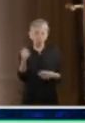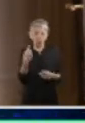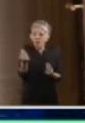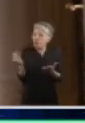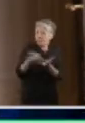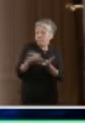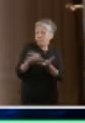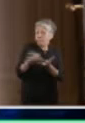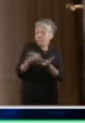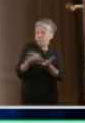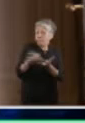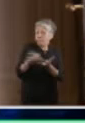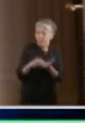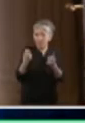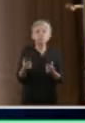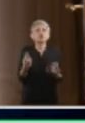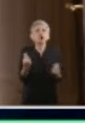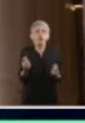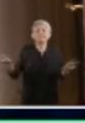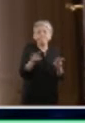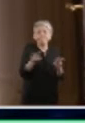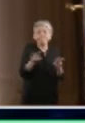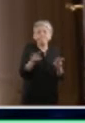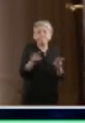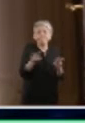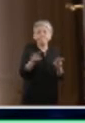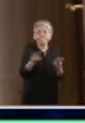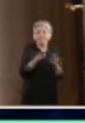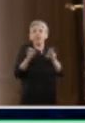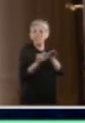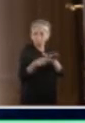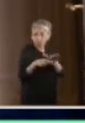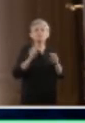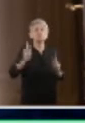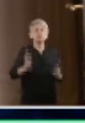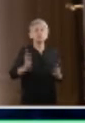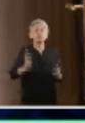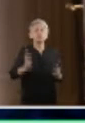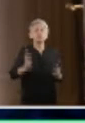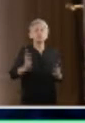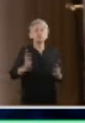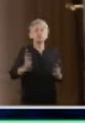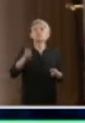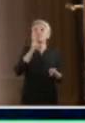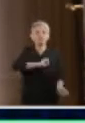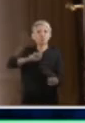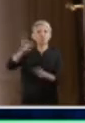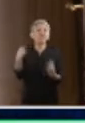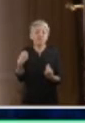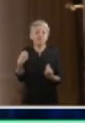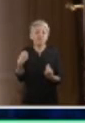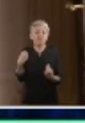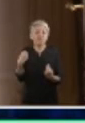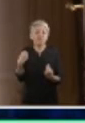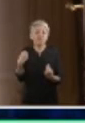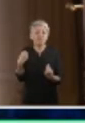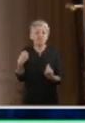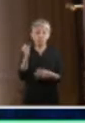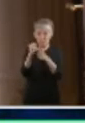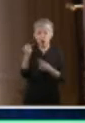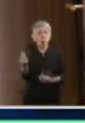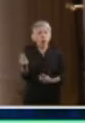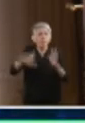momento en la República Argentina fue elaborado por ella, que firmaron todas las provincias,